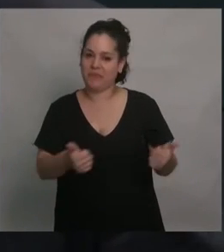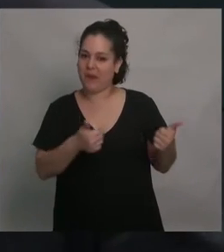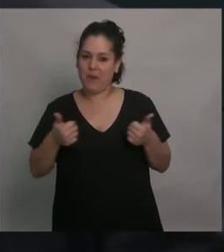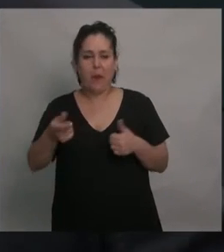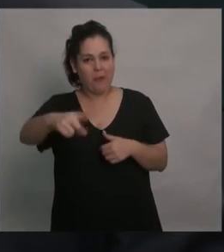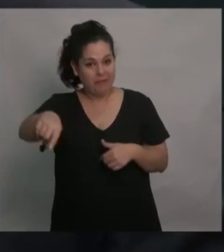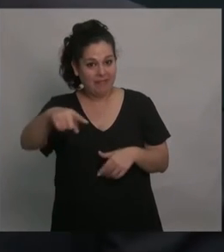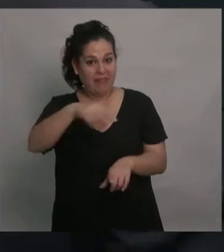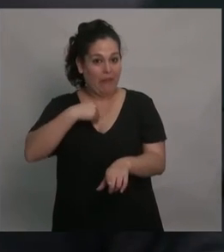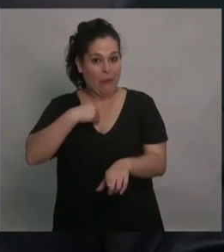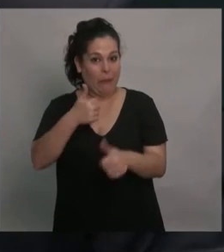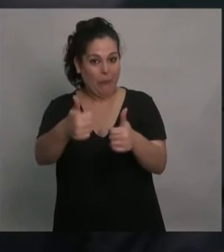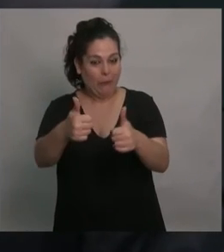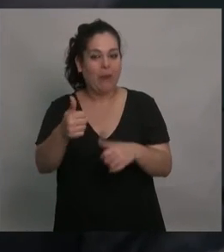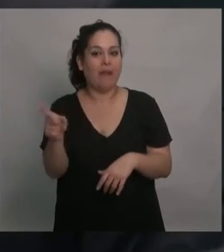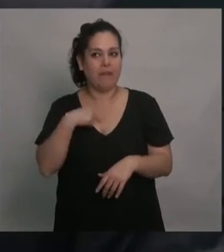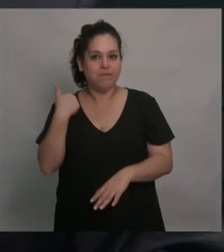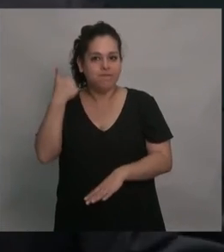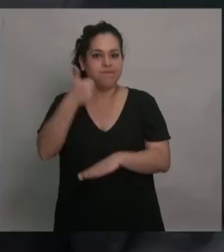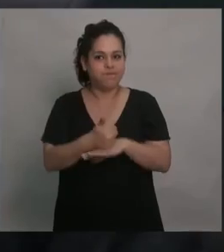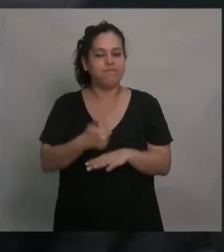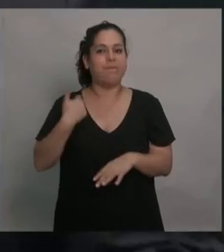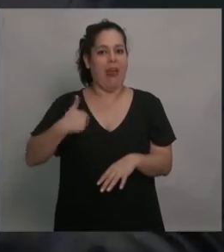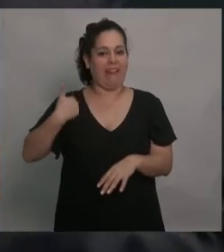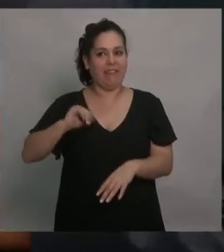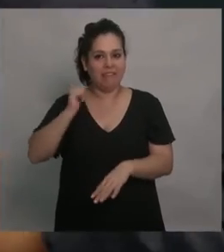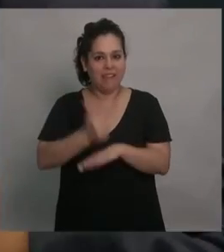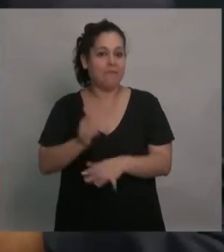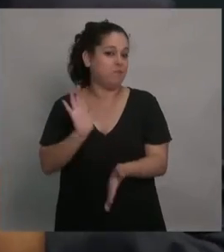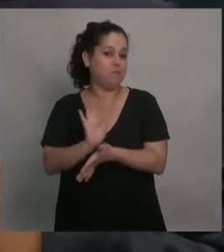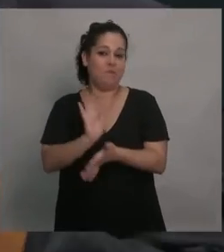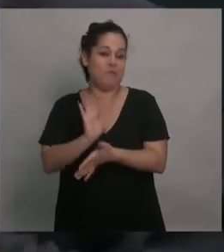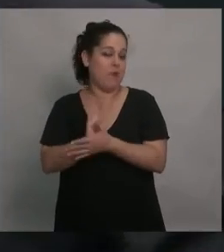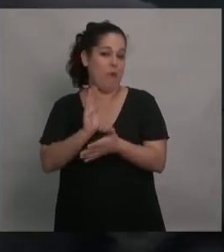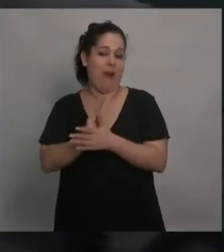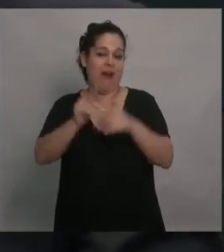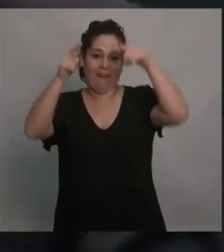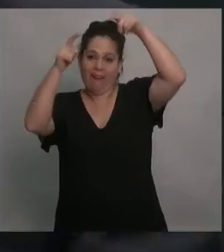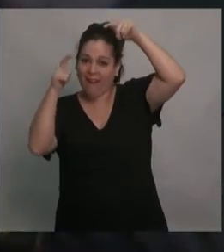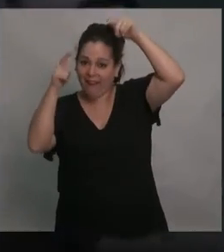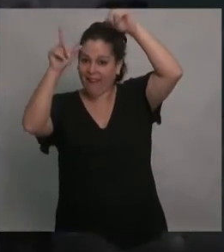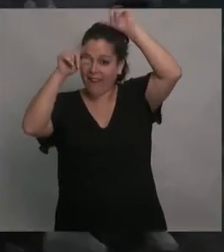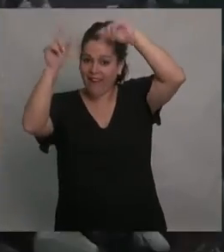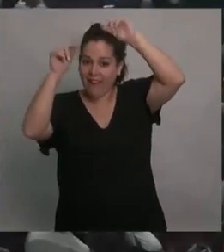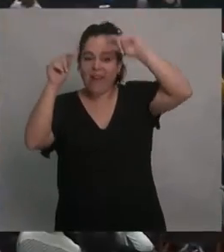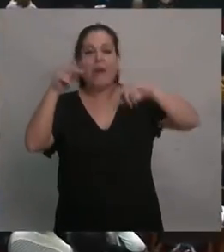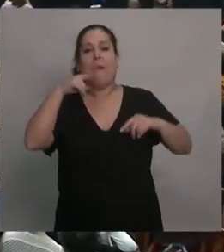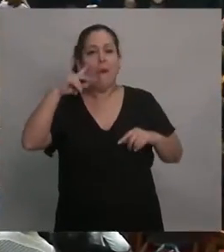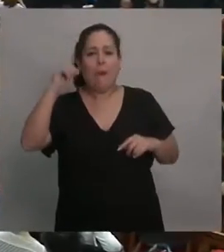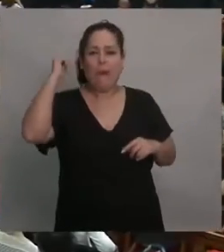Imagínense ustedes, ya para mí es la tercera vez en Argentina. Yo me siento argentino. Como Che. Como Che. ¡Viva Che!